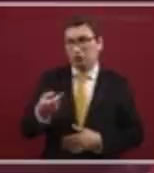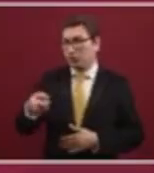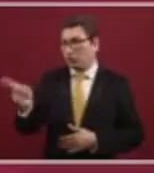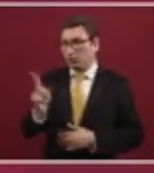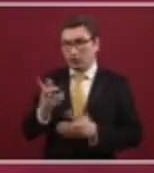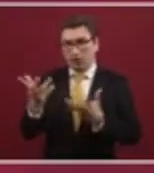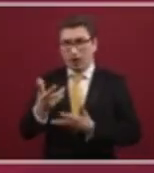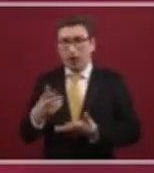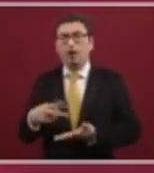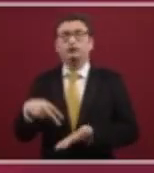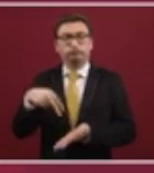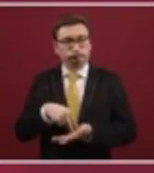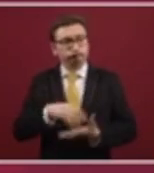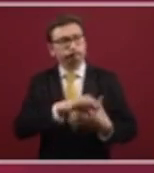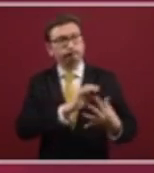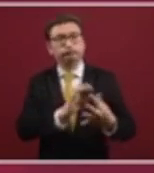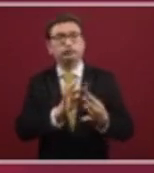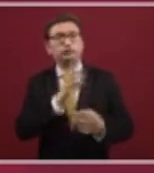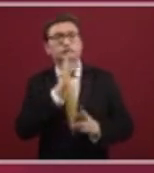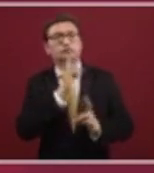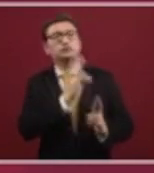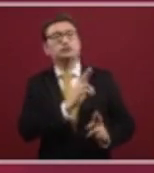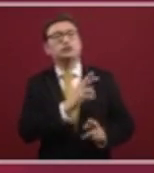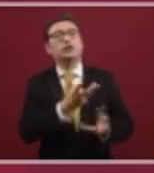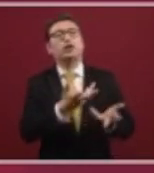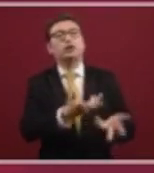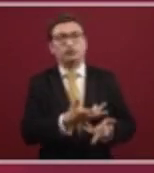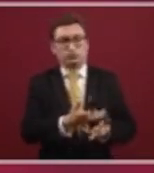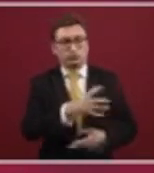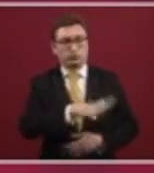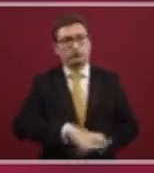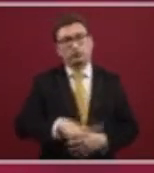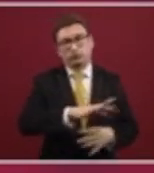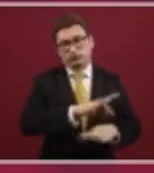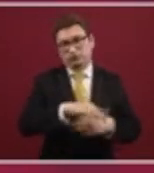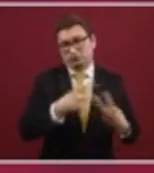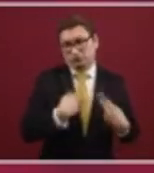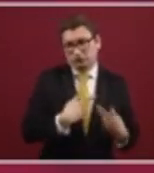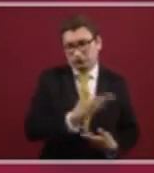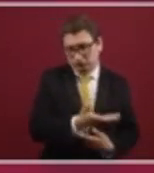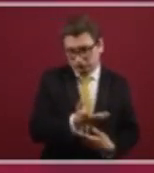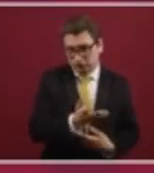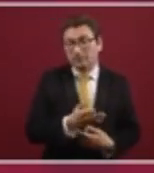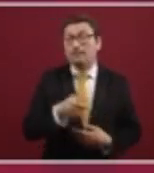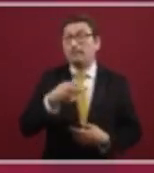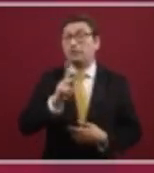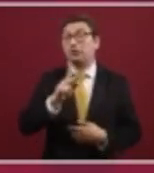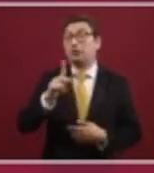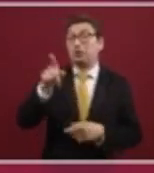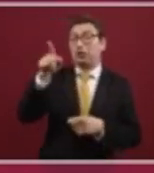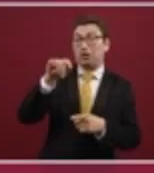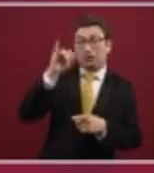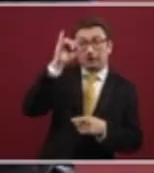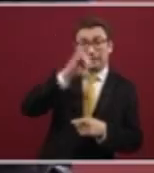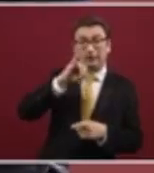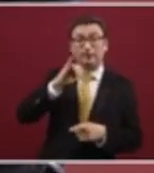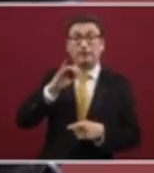los ciudadanos, no a los jefes, a los